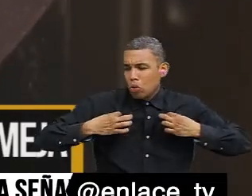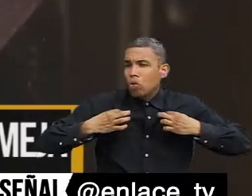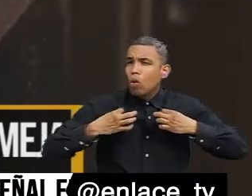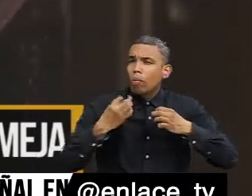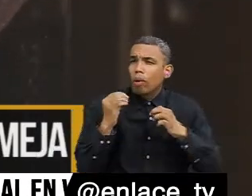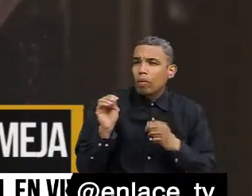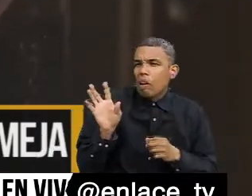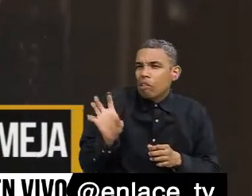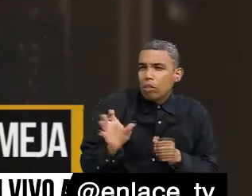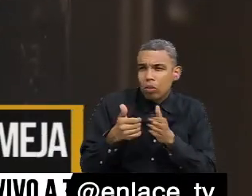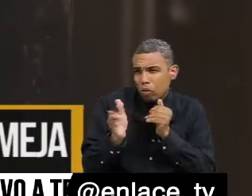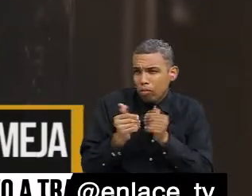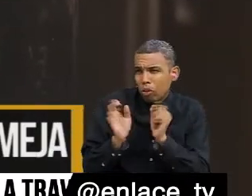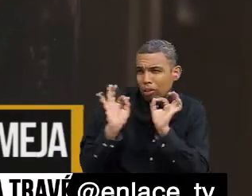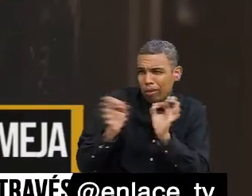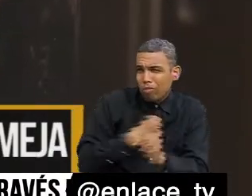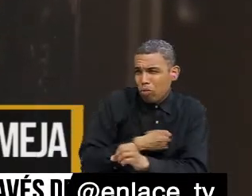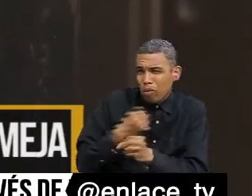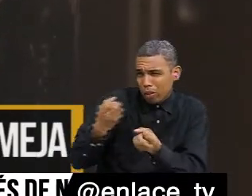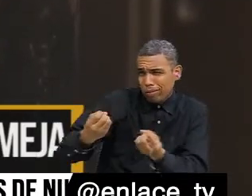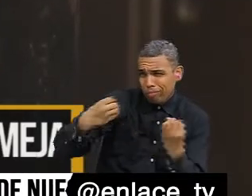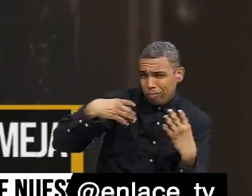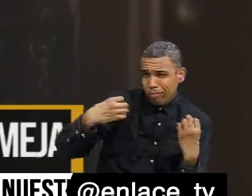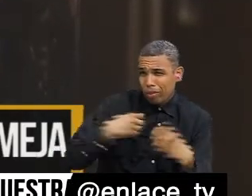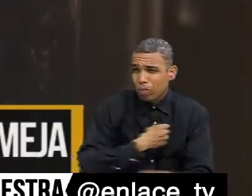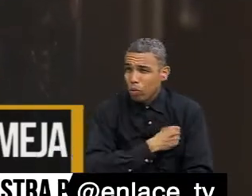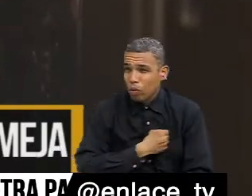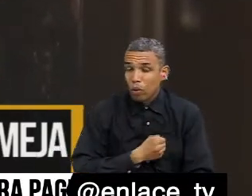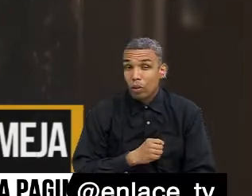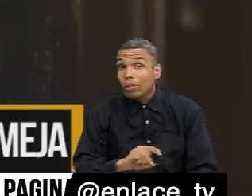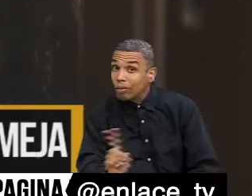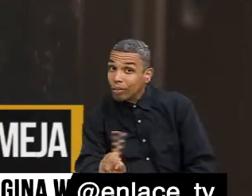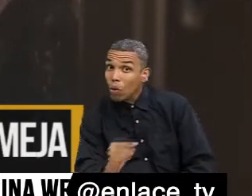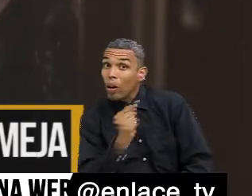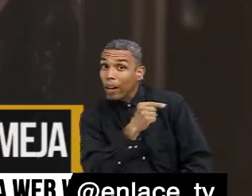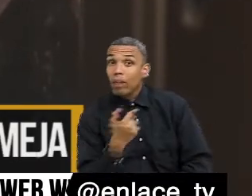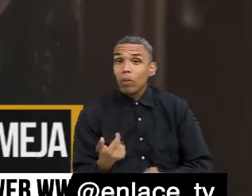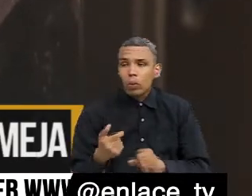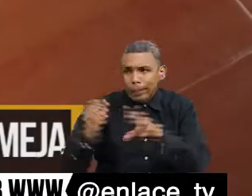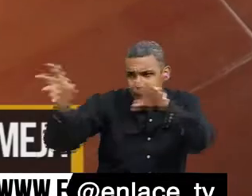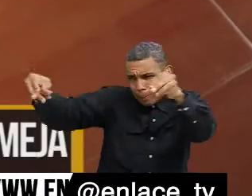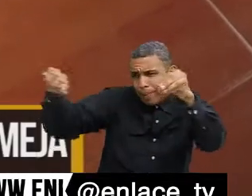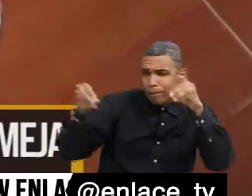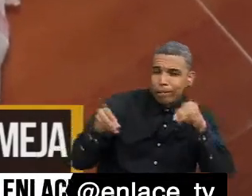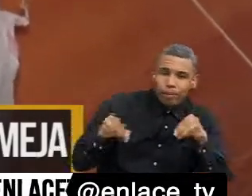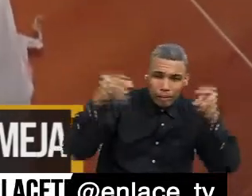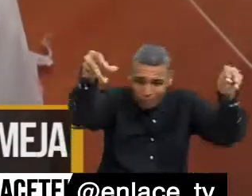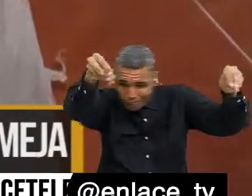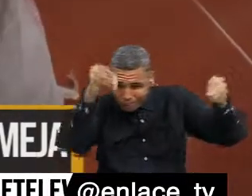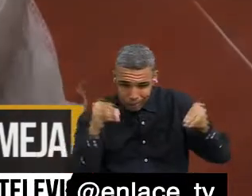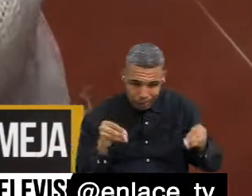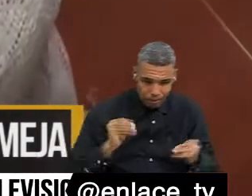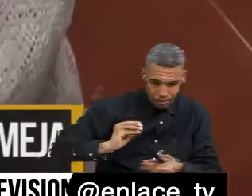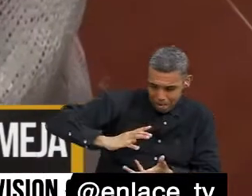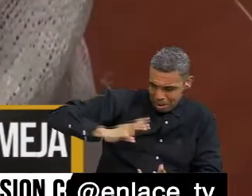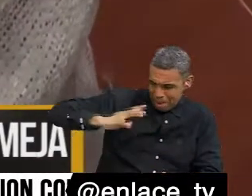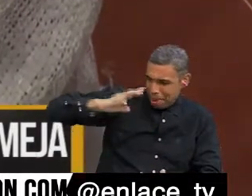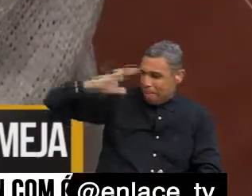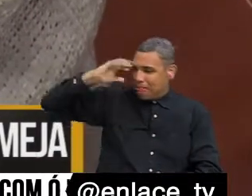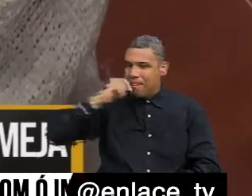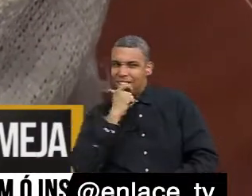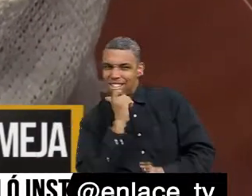dañada no se confíen en esa persona porque lo que es que están recogidas recolectando ropa para para seguir si